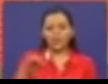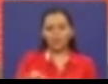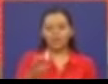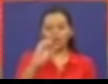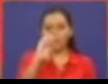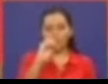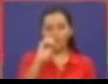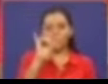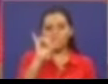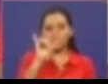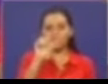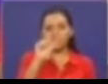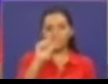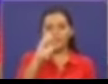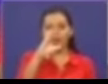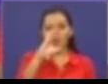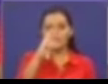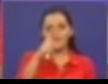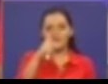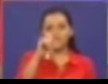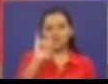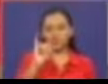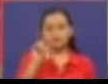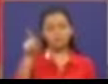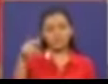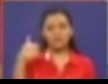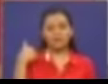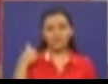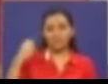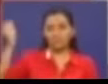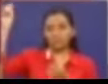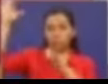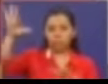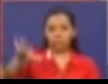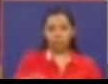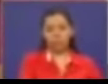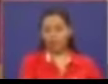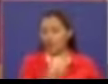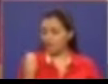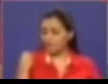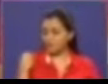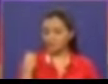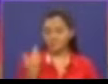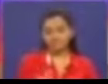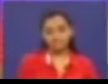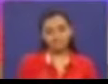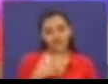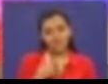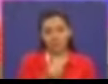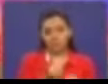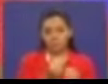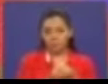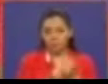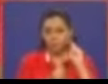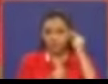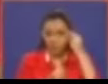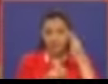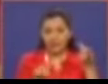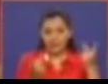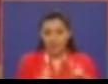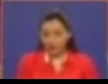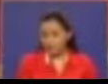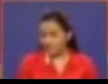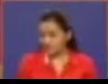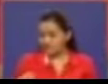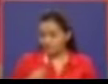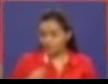soledad, nuestro cariño a los compañeros de Ayacachi. Bienvenidos, compañeros, todo el apoyo del gobierno nacional. Y ahorita me acaban de informar